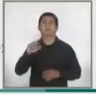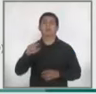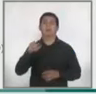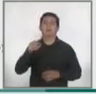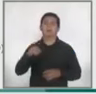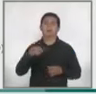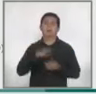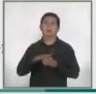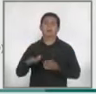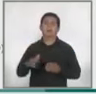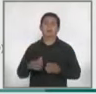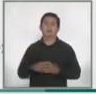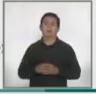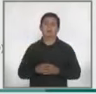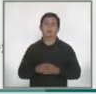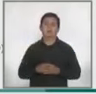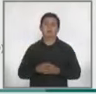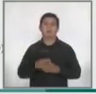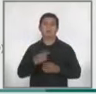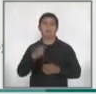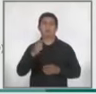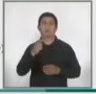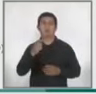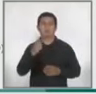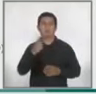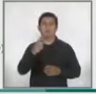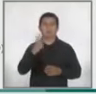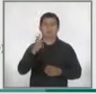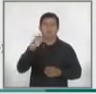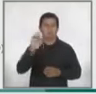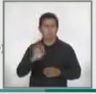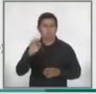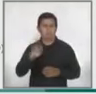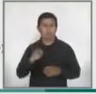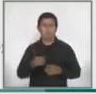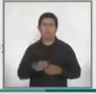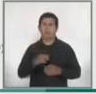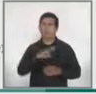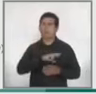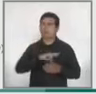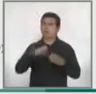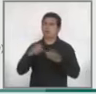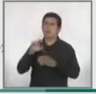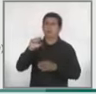un 11.8% al día de hoy. Y en el sector privado, un